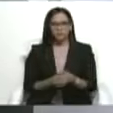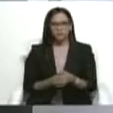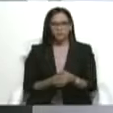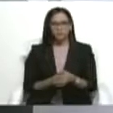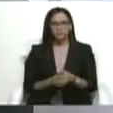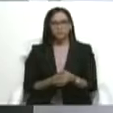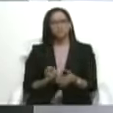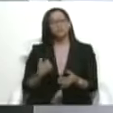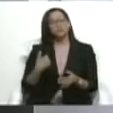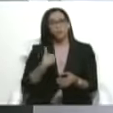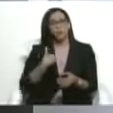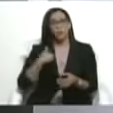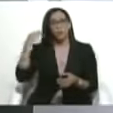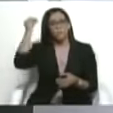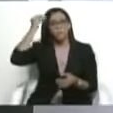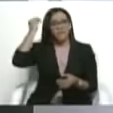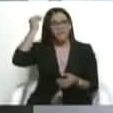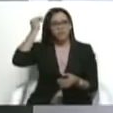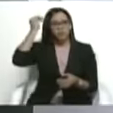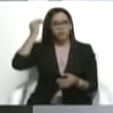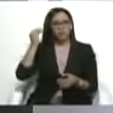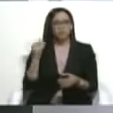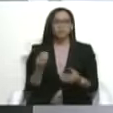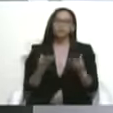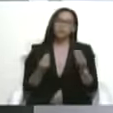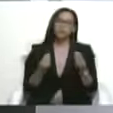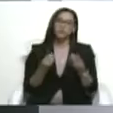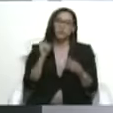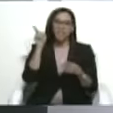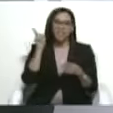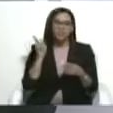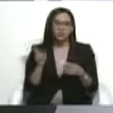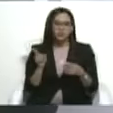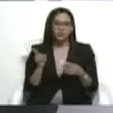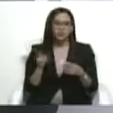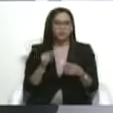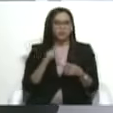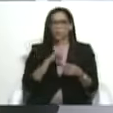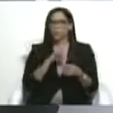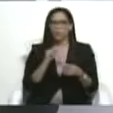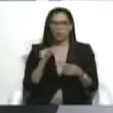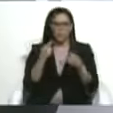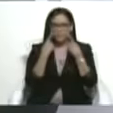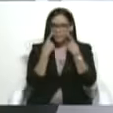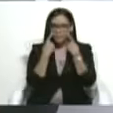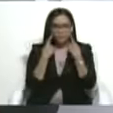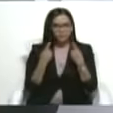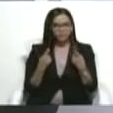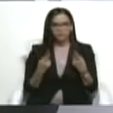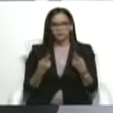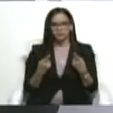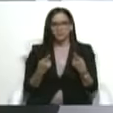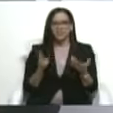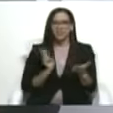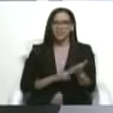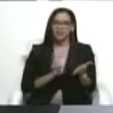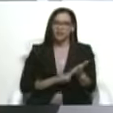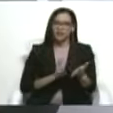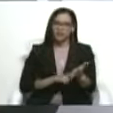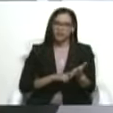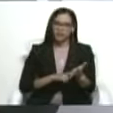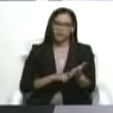yo pienso que tal vez muchos de ellos no han caído en cuenta de la realidad que